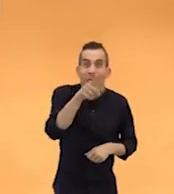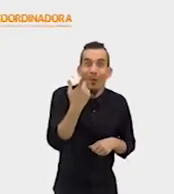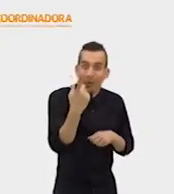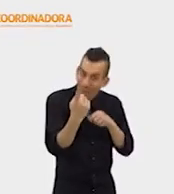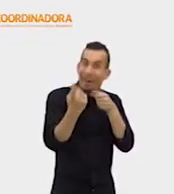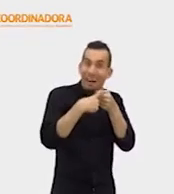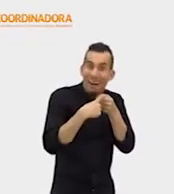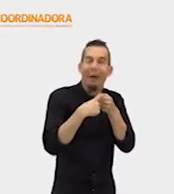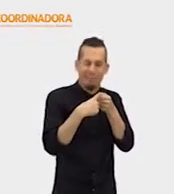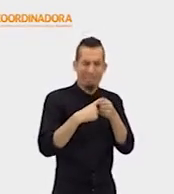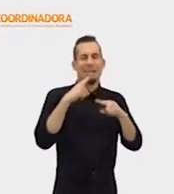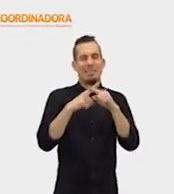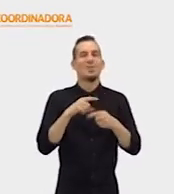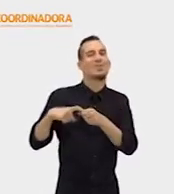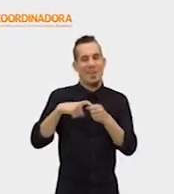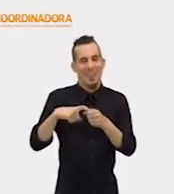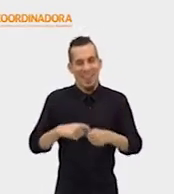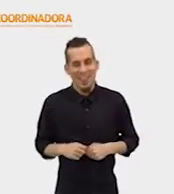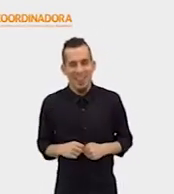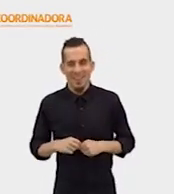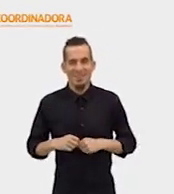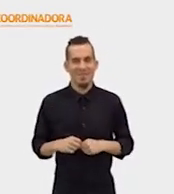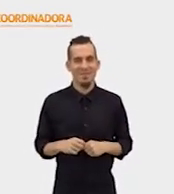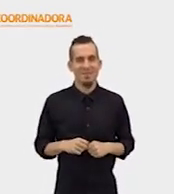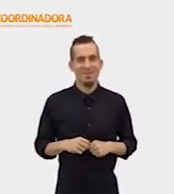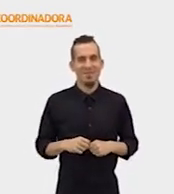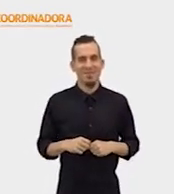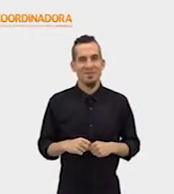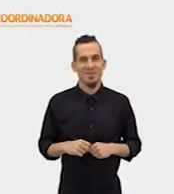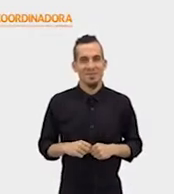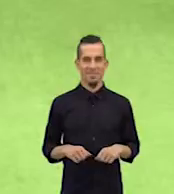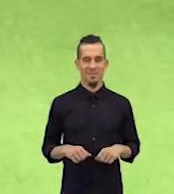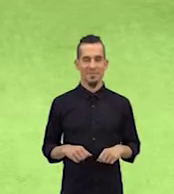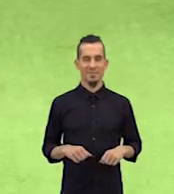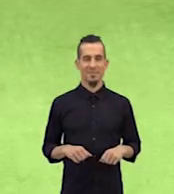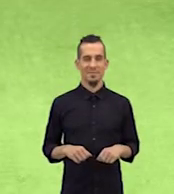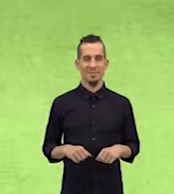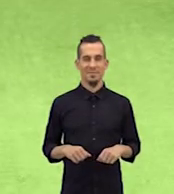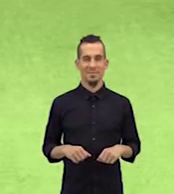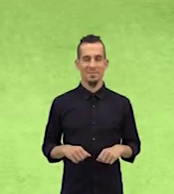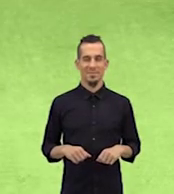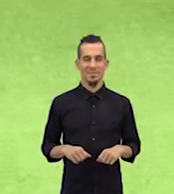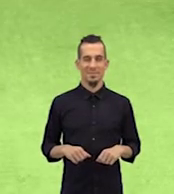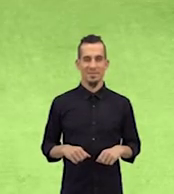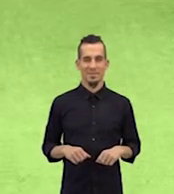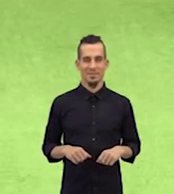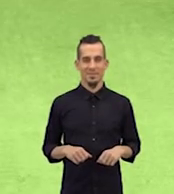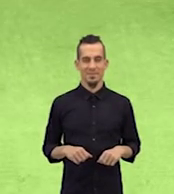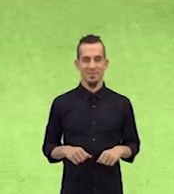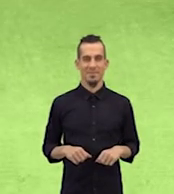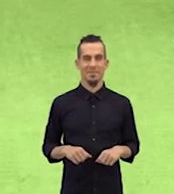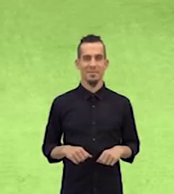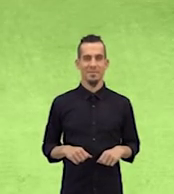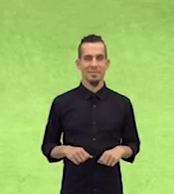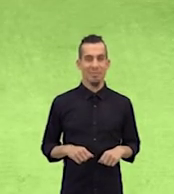Funciones, Aurelia Sánchez, durante la presentación de la campaña de la X Solidaria, afirmando que desde el Gobierno de Castilla-La Mancha se